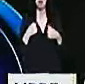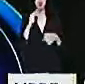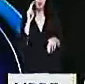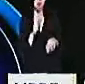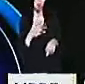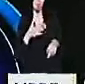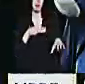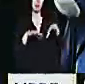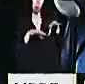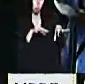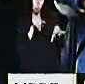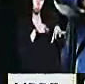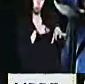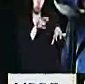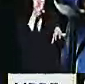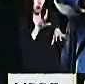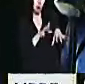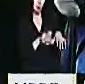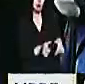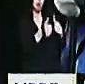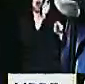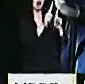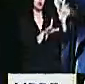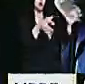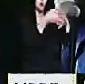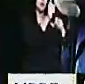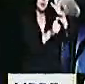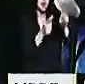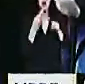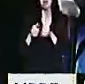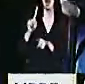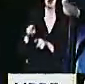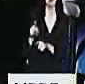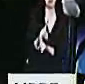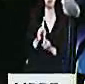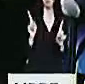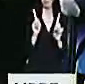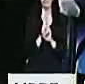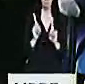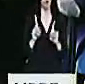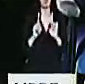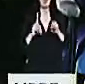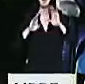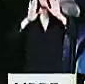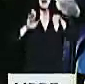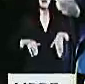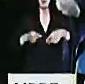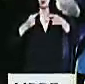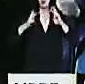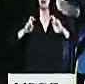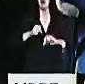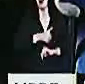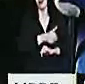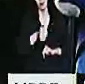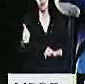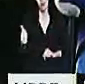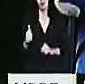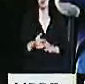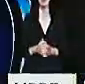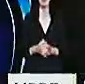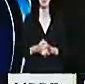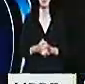producto no servía para un determinado conjunto de la población, somos capaces de entregarle esas mismas condiciones a todos los que quieran tener una interacción con